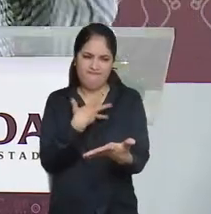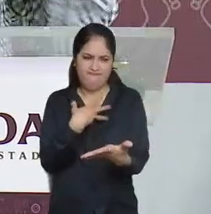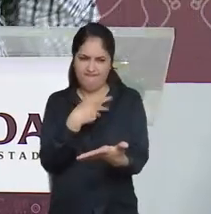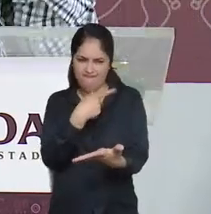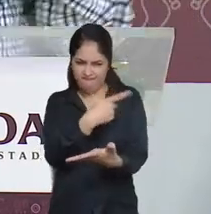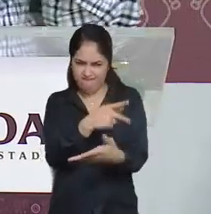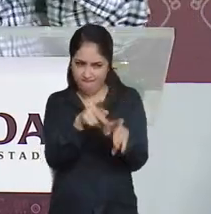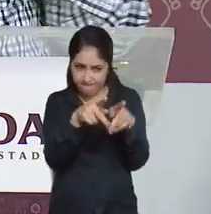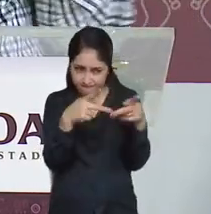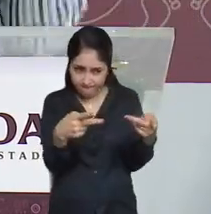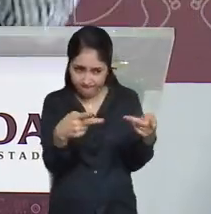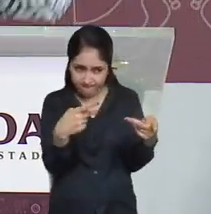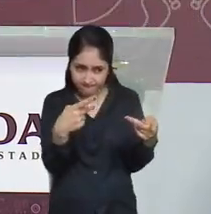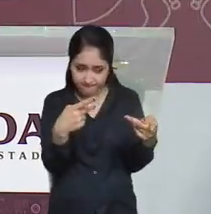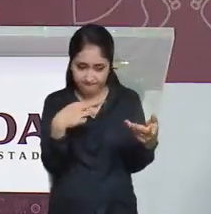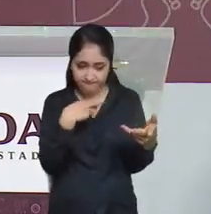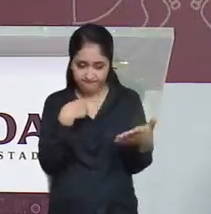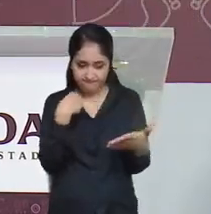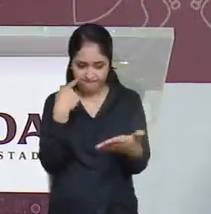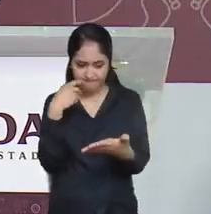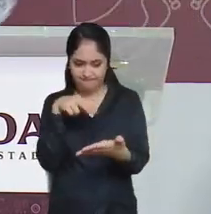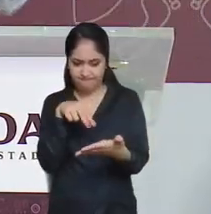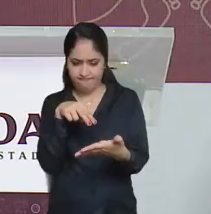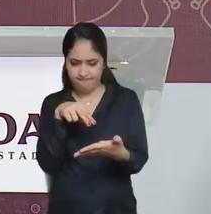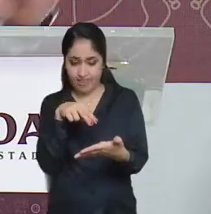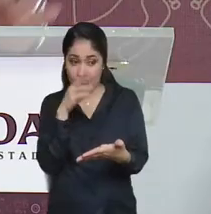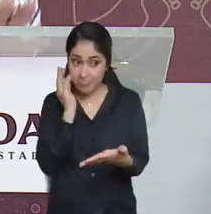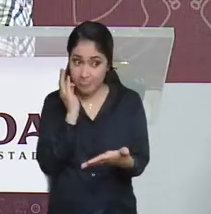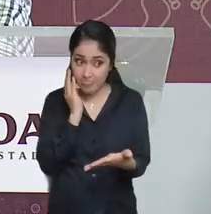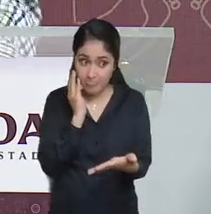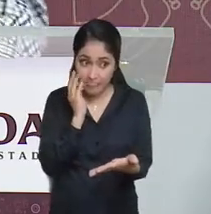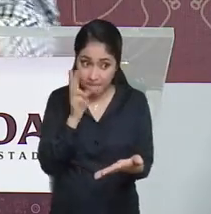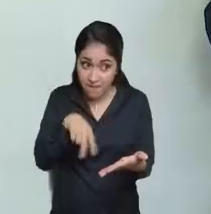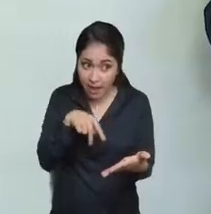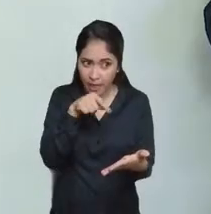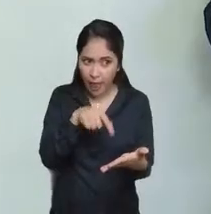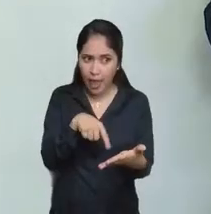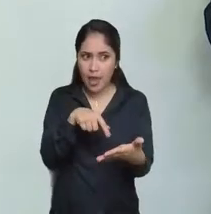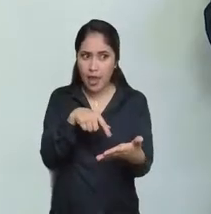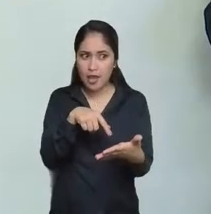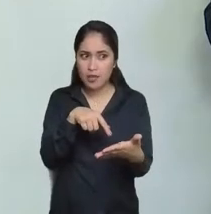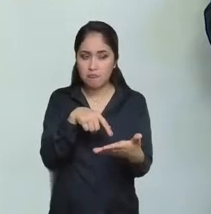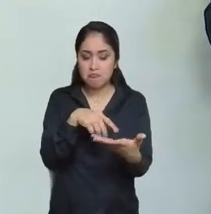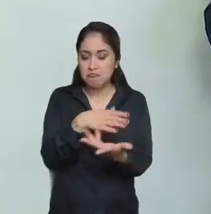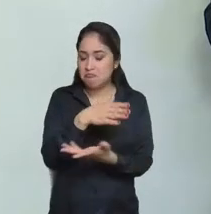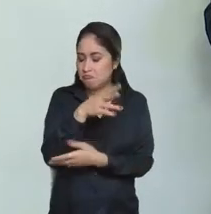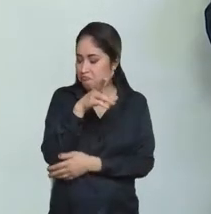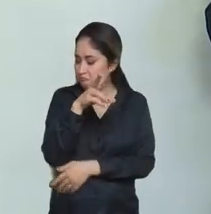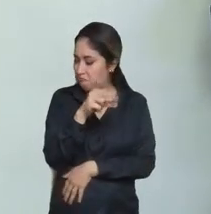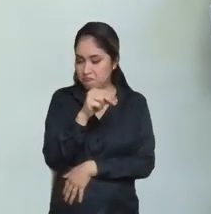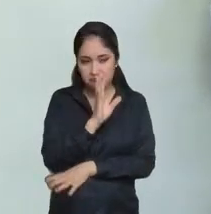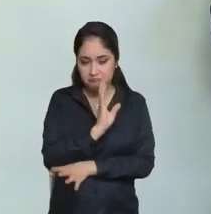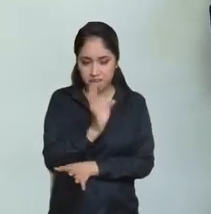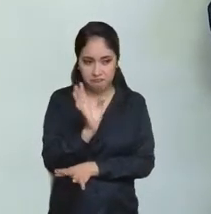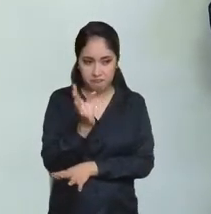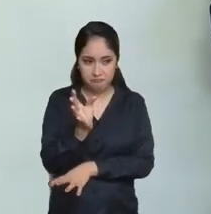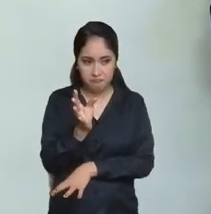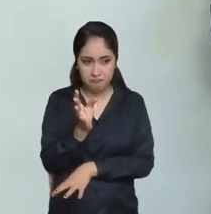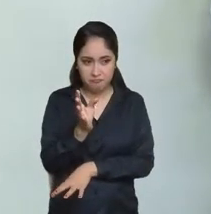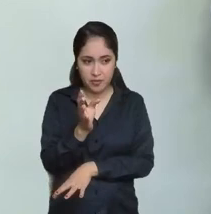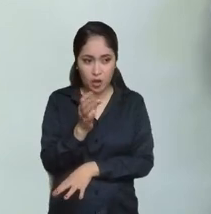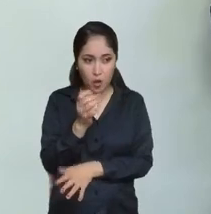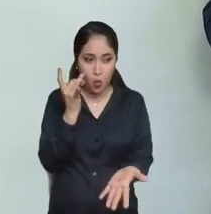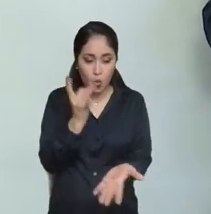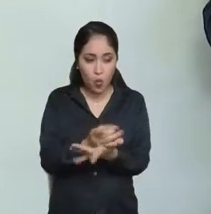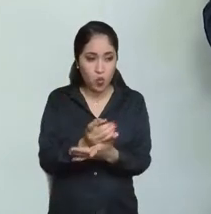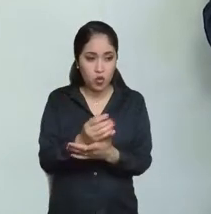lo validamos nosotros. ¿Qué se valida? ¿Y qué les damos datos aquí? Casos que tengan carpeta, que hayan